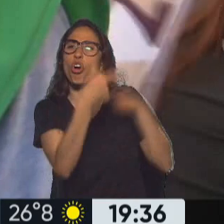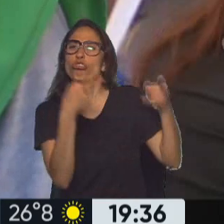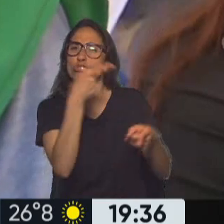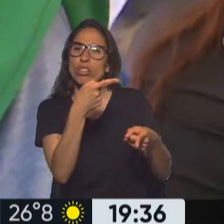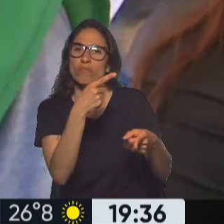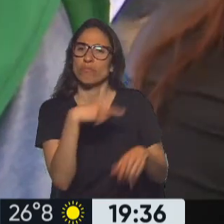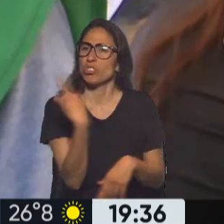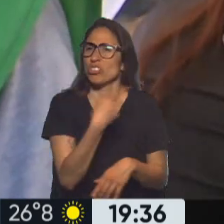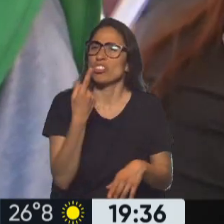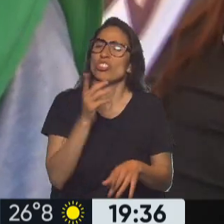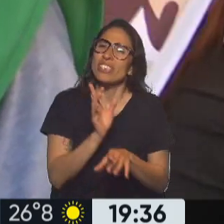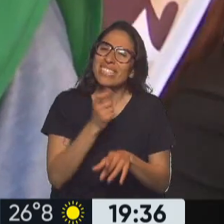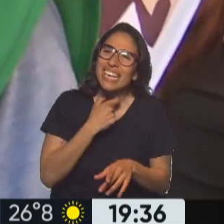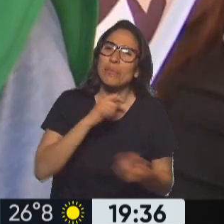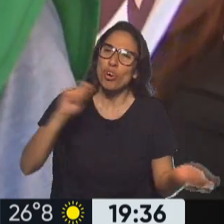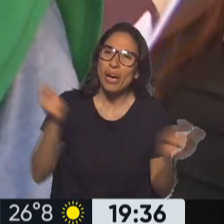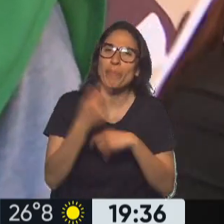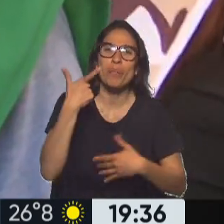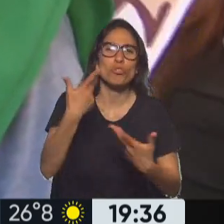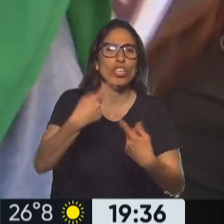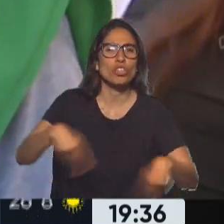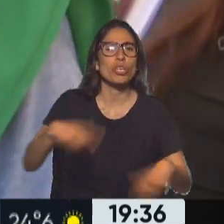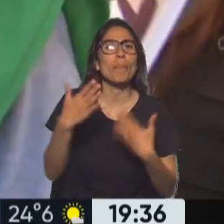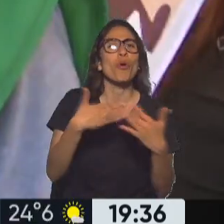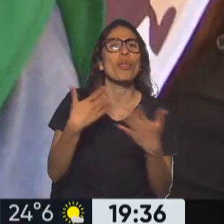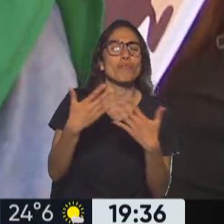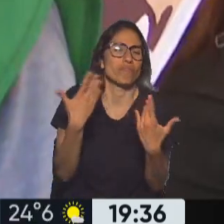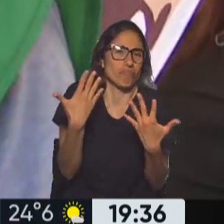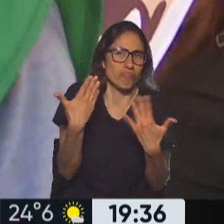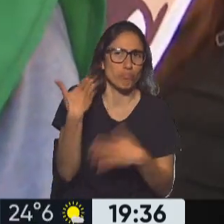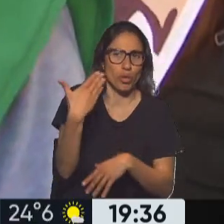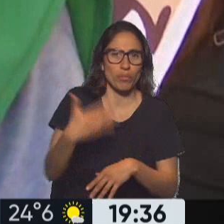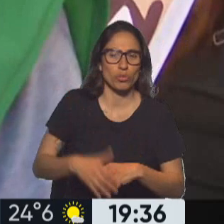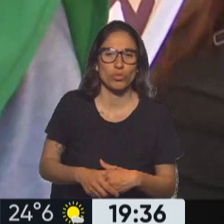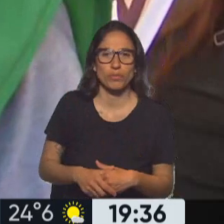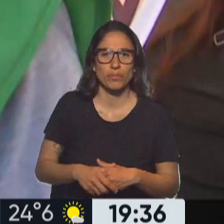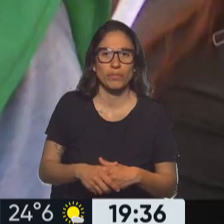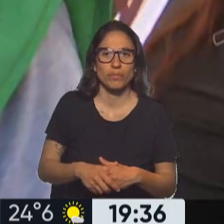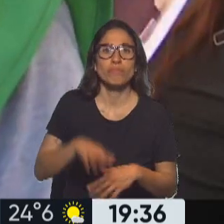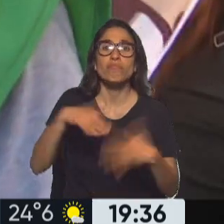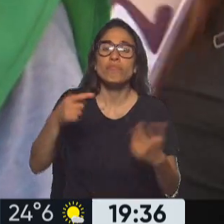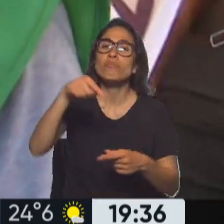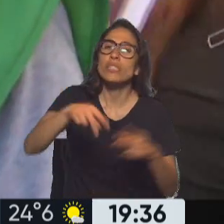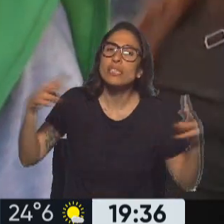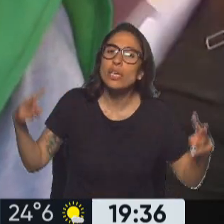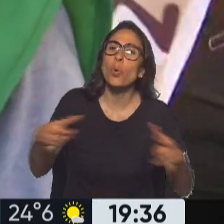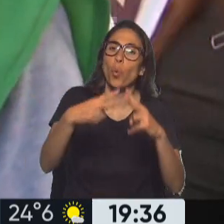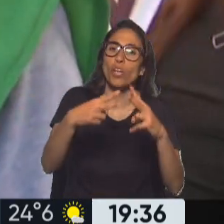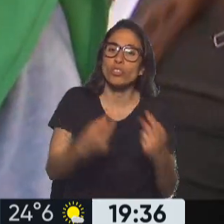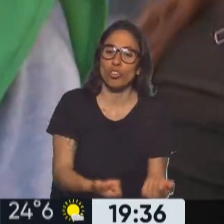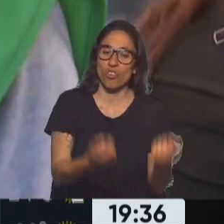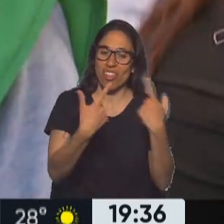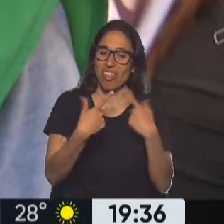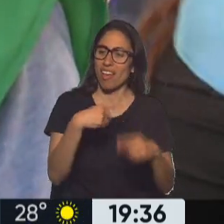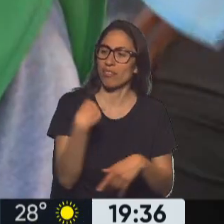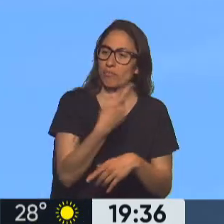divorciar, tiene que ver con que el movimiento de mujeres y estos encuentros ha generado ese debate. Si hoy podemos decidir